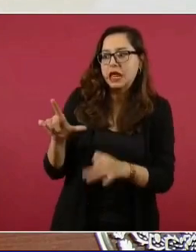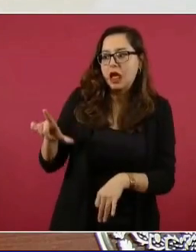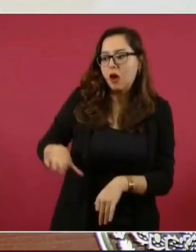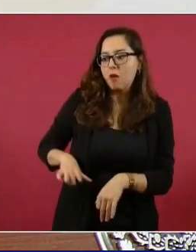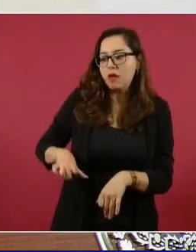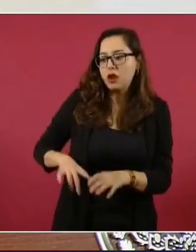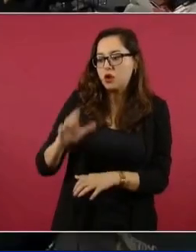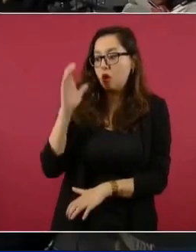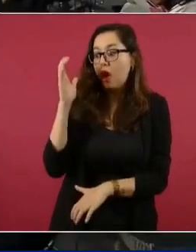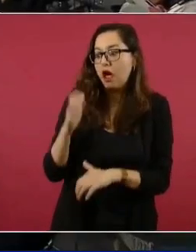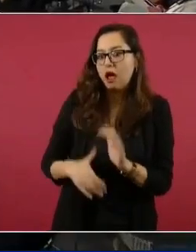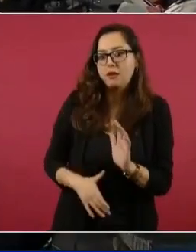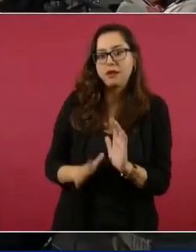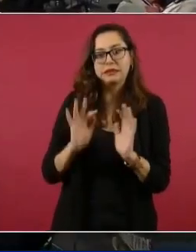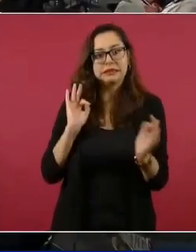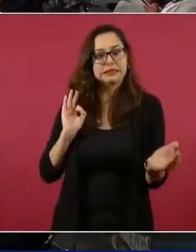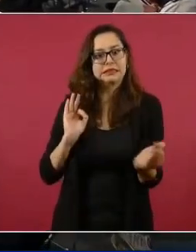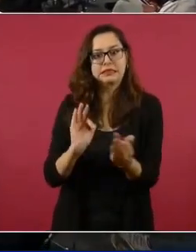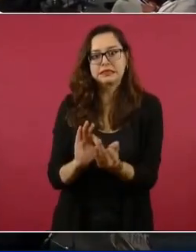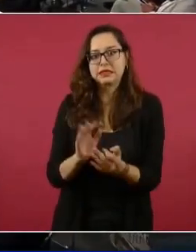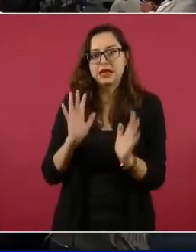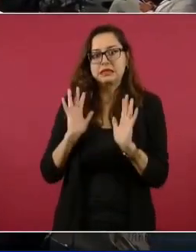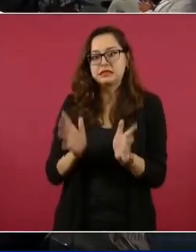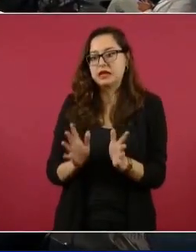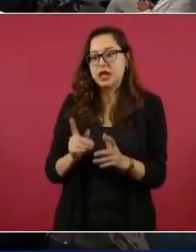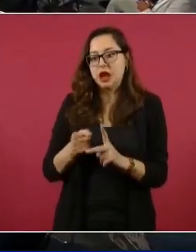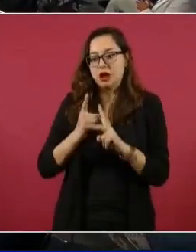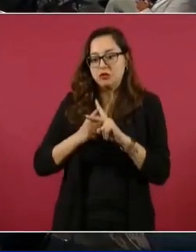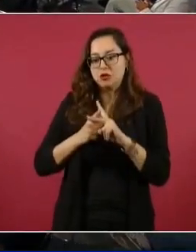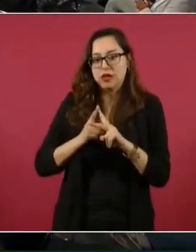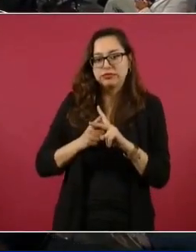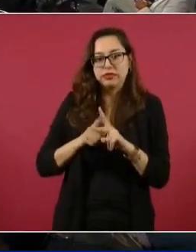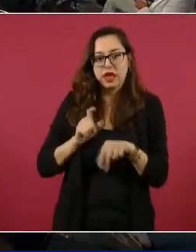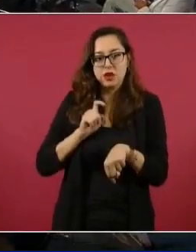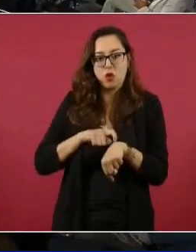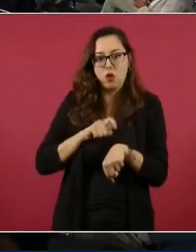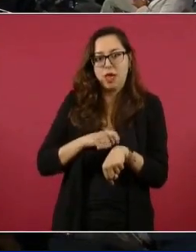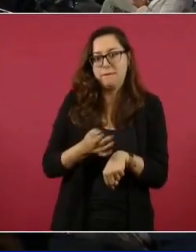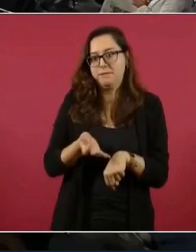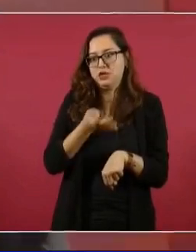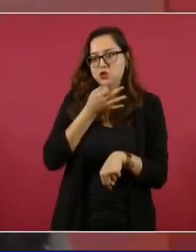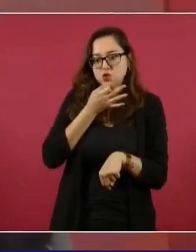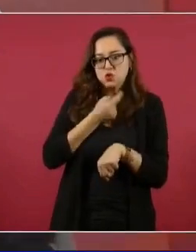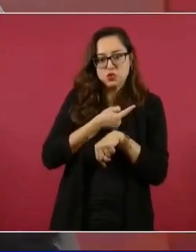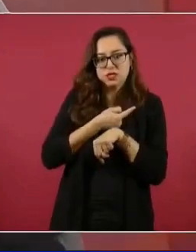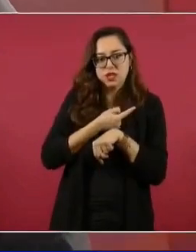cuántos días me faltan, horas, minutos, segundos.